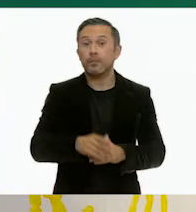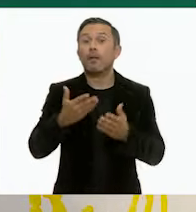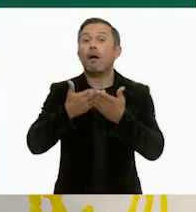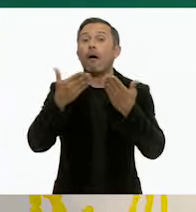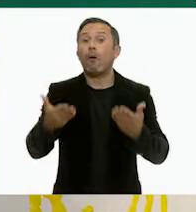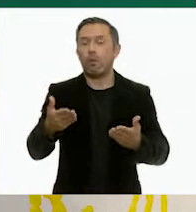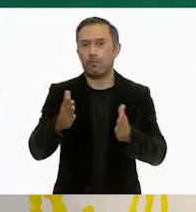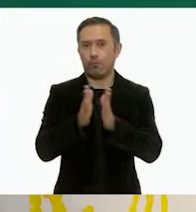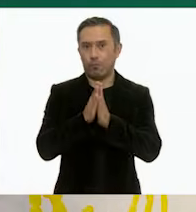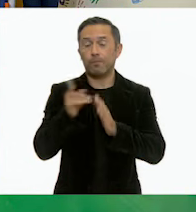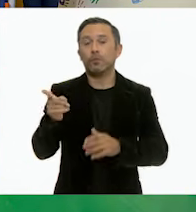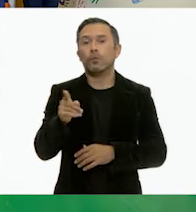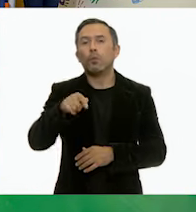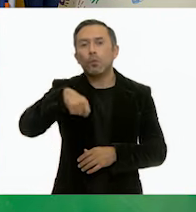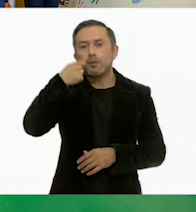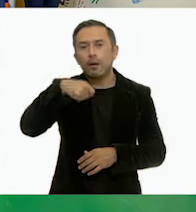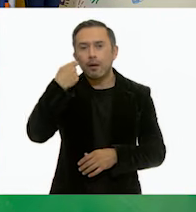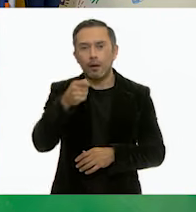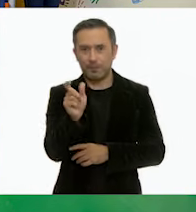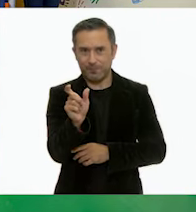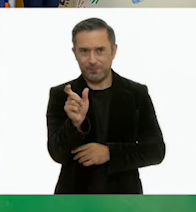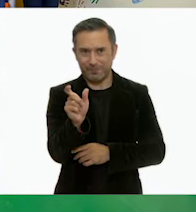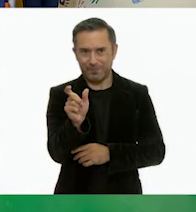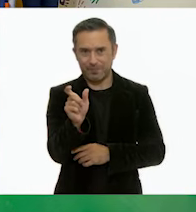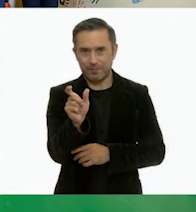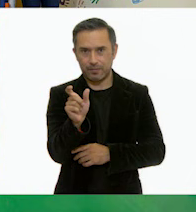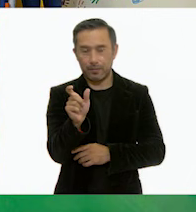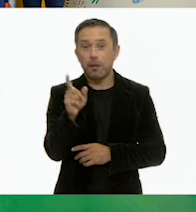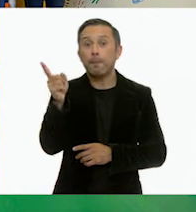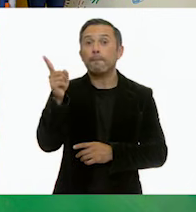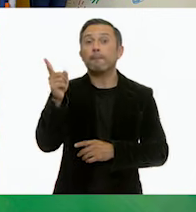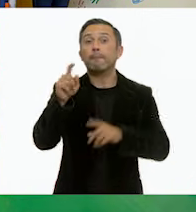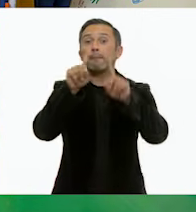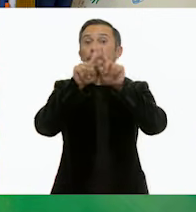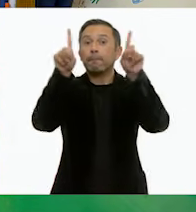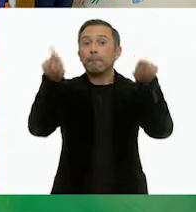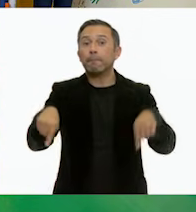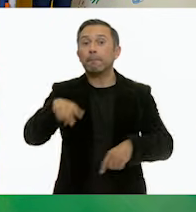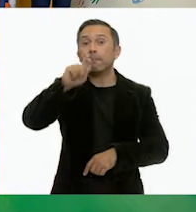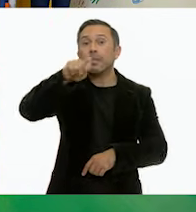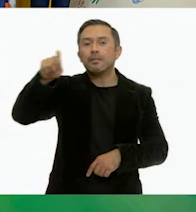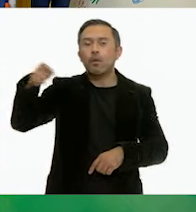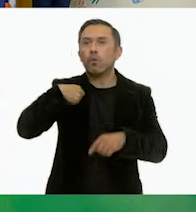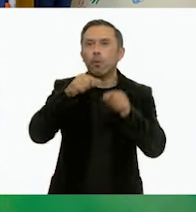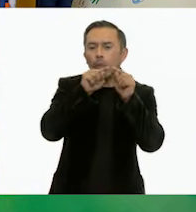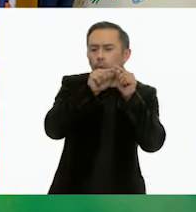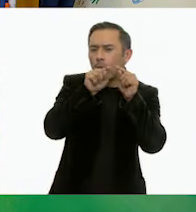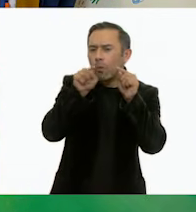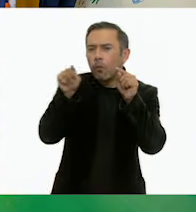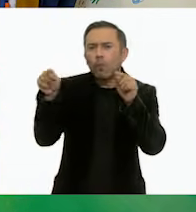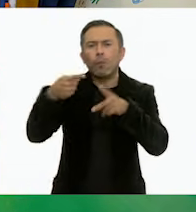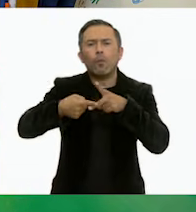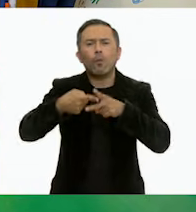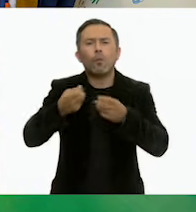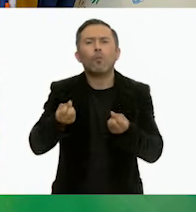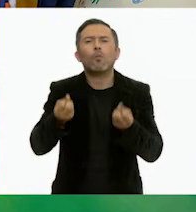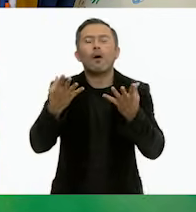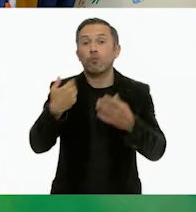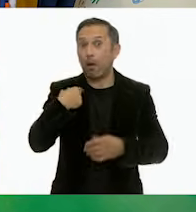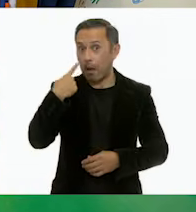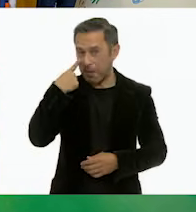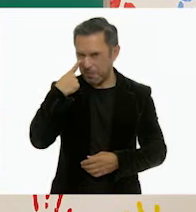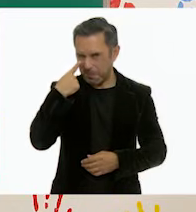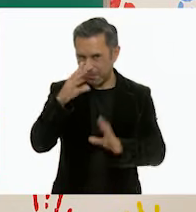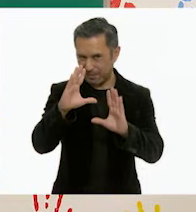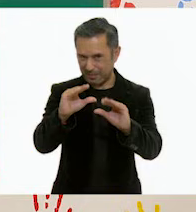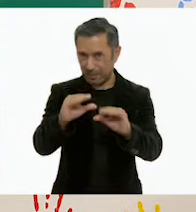cuchara y vamos a medir el pizarrón. Pero lo vas a hacer de la manera siguiente. Desde donde